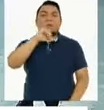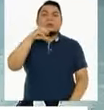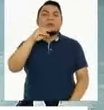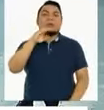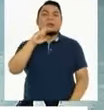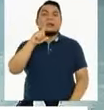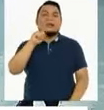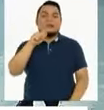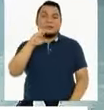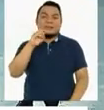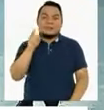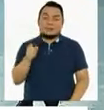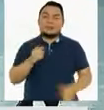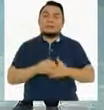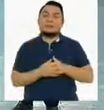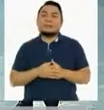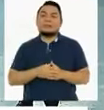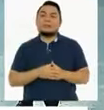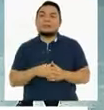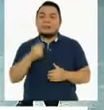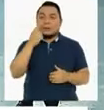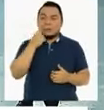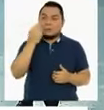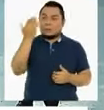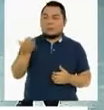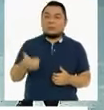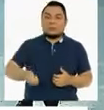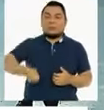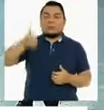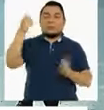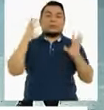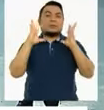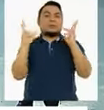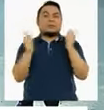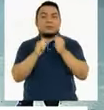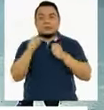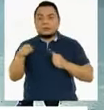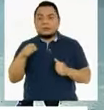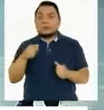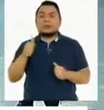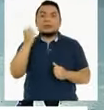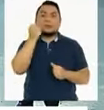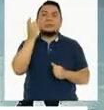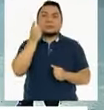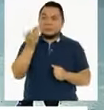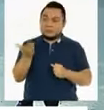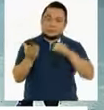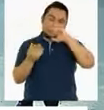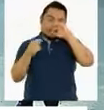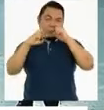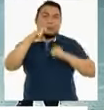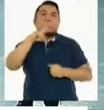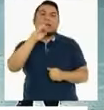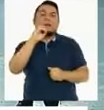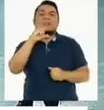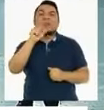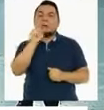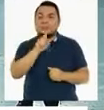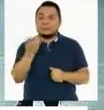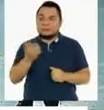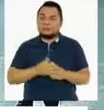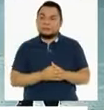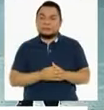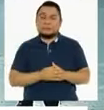Alberto González de Riego, señor presidente de la Sociedad Peruana de Síndrome de Down, Pablo Gómez Holguín.